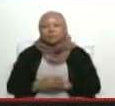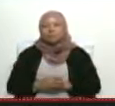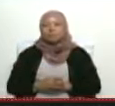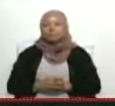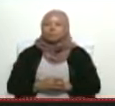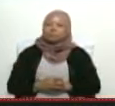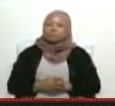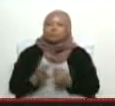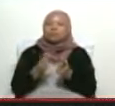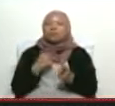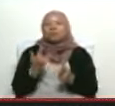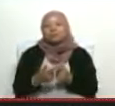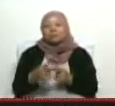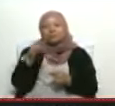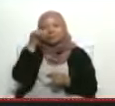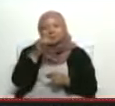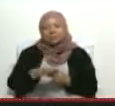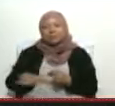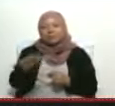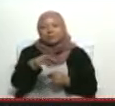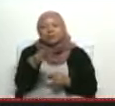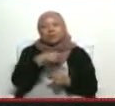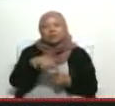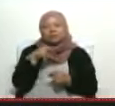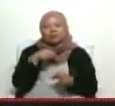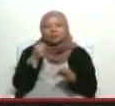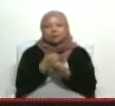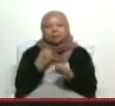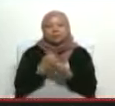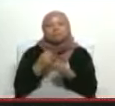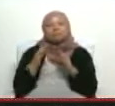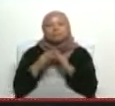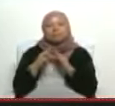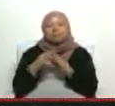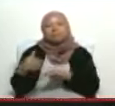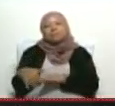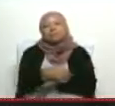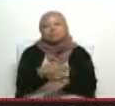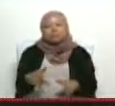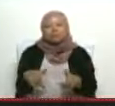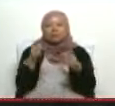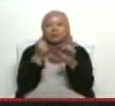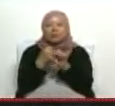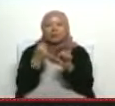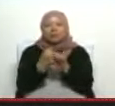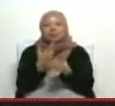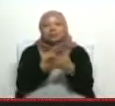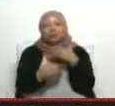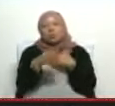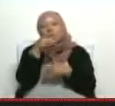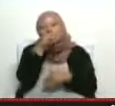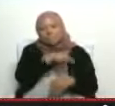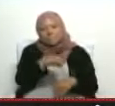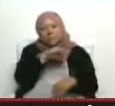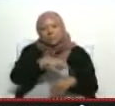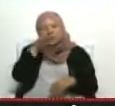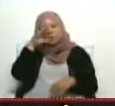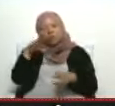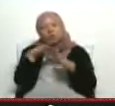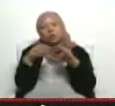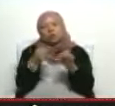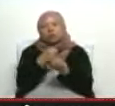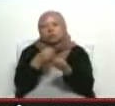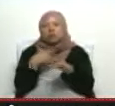Y entonces, estas personas que son lacayas en lo interno, civiles y militares, todas